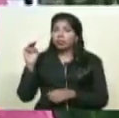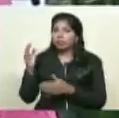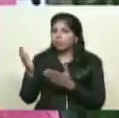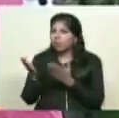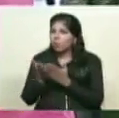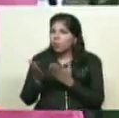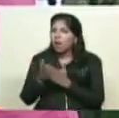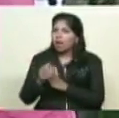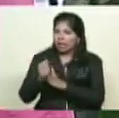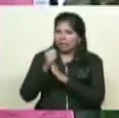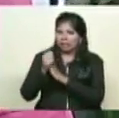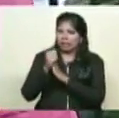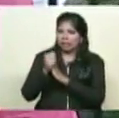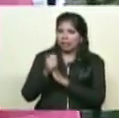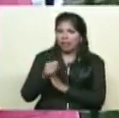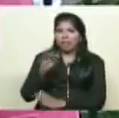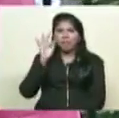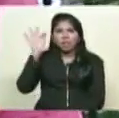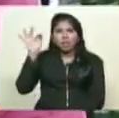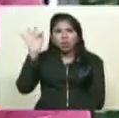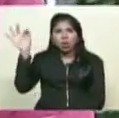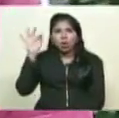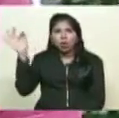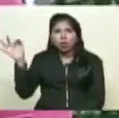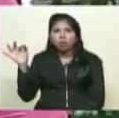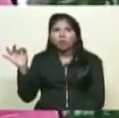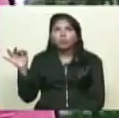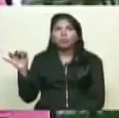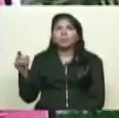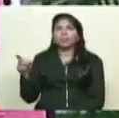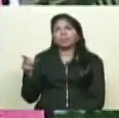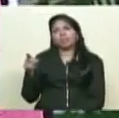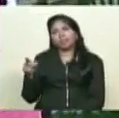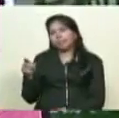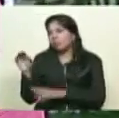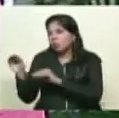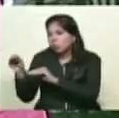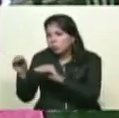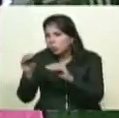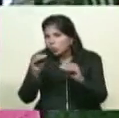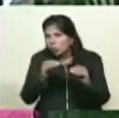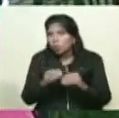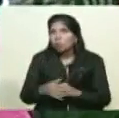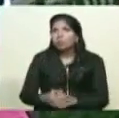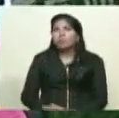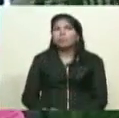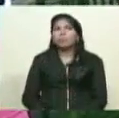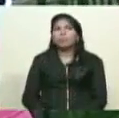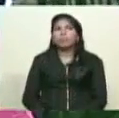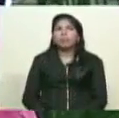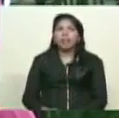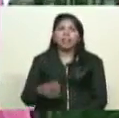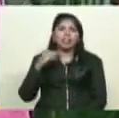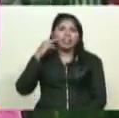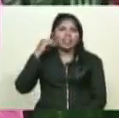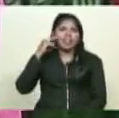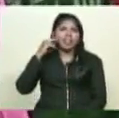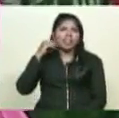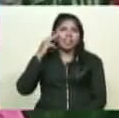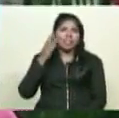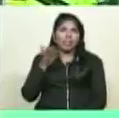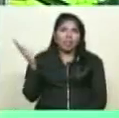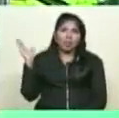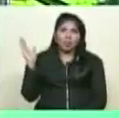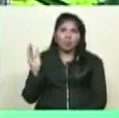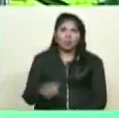sindical, filósofo, educador popular, el Negro Ovalle, mejor conocido como el Negro